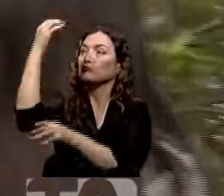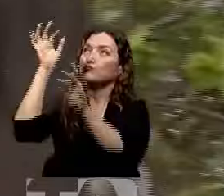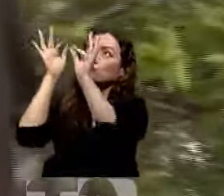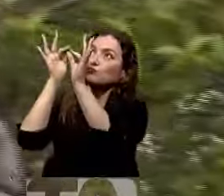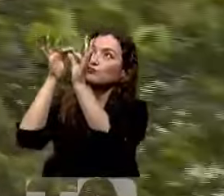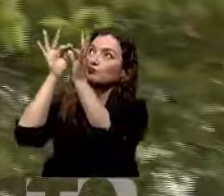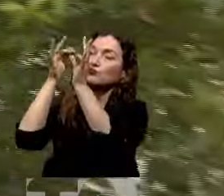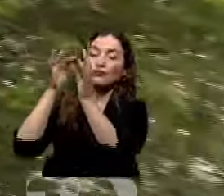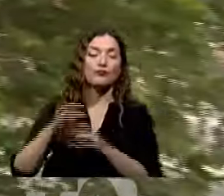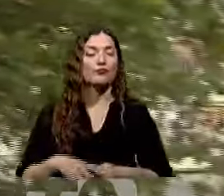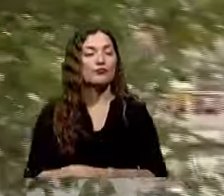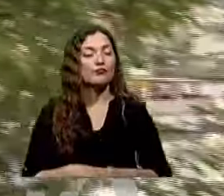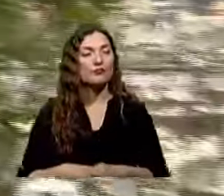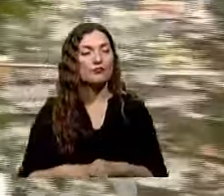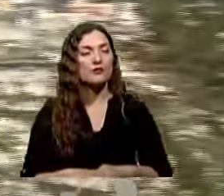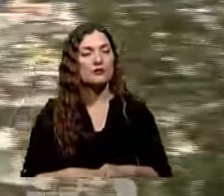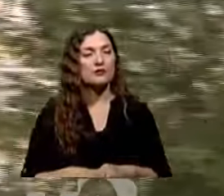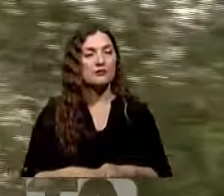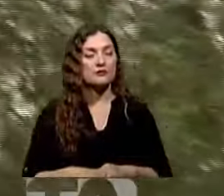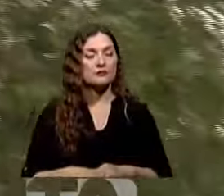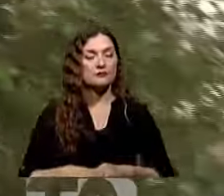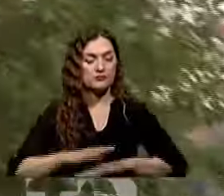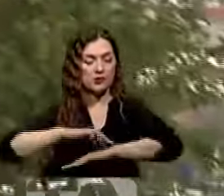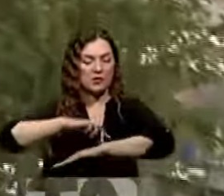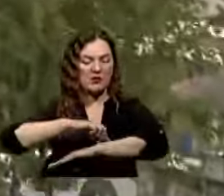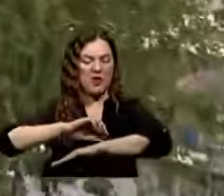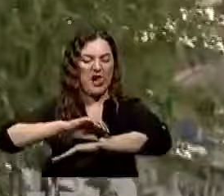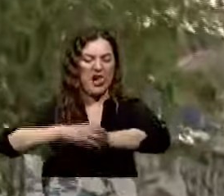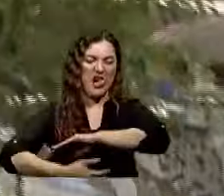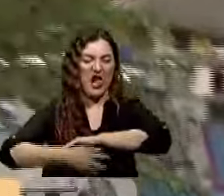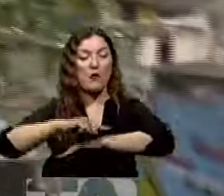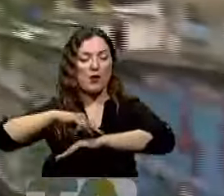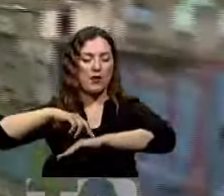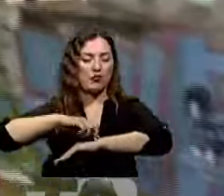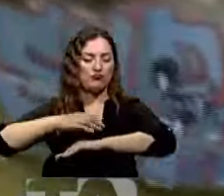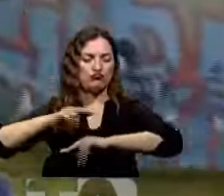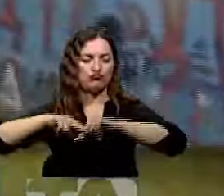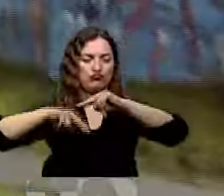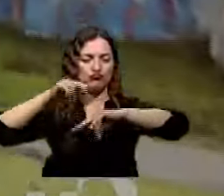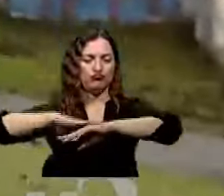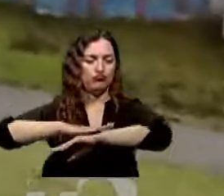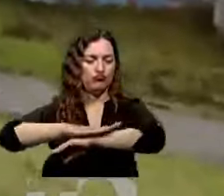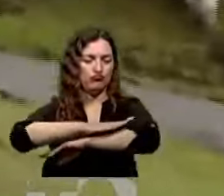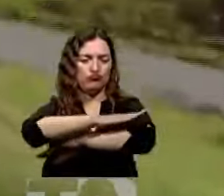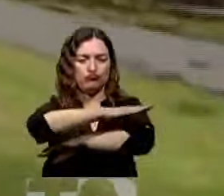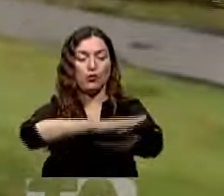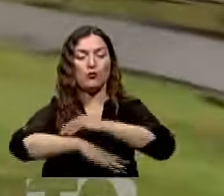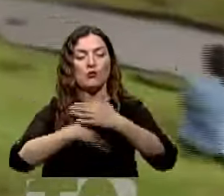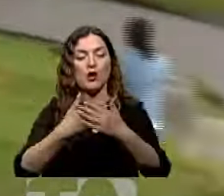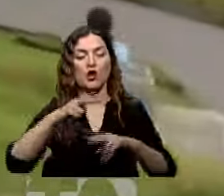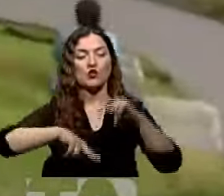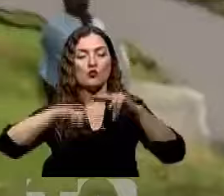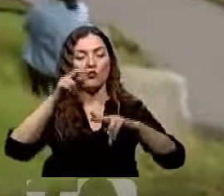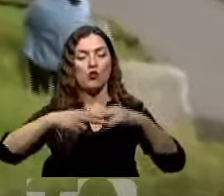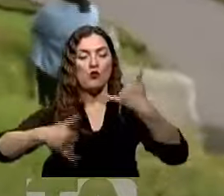parque, también refaccionando aceras, bordillos, construimos una cancha de voleibol y continuamente vamos